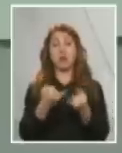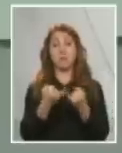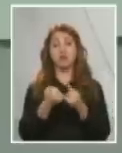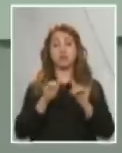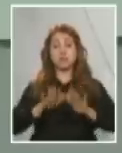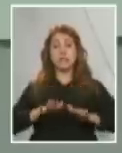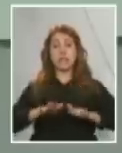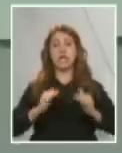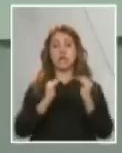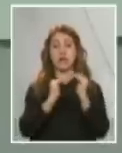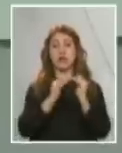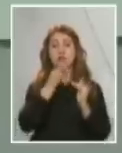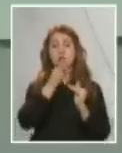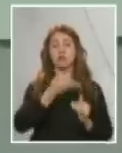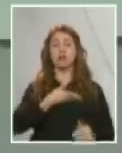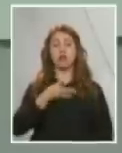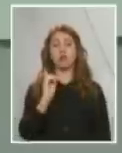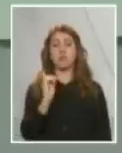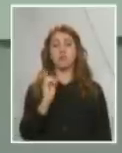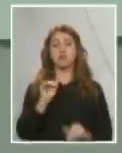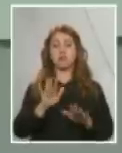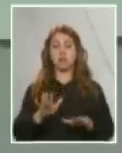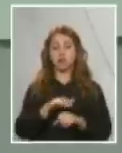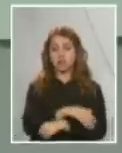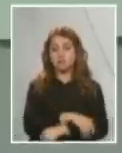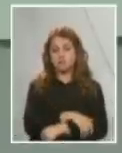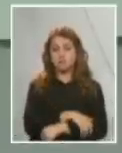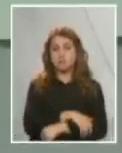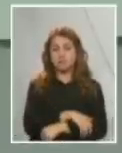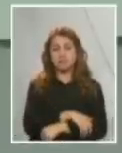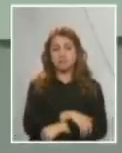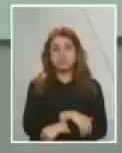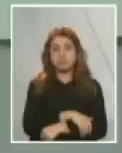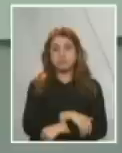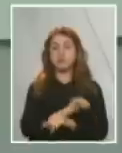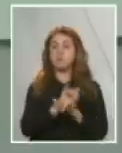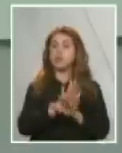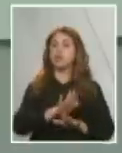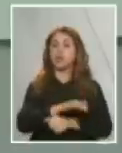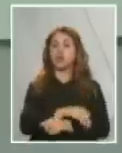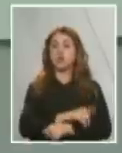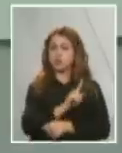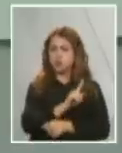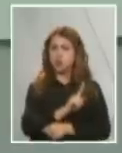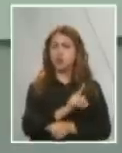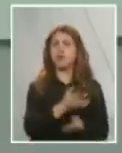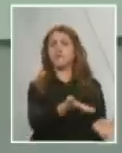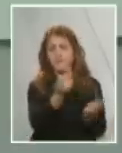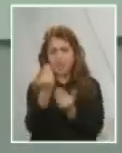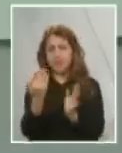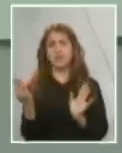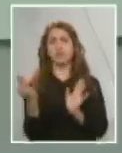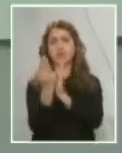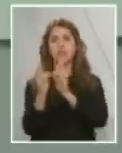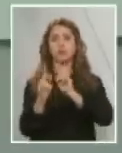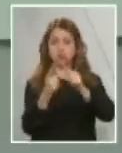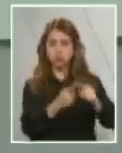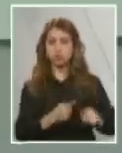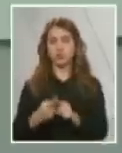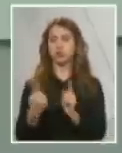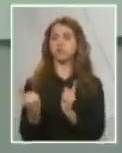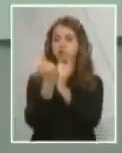ahí, que dicen, tengo una discapacidad, no me quedo aquí. Yo los invito a que se enfrenten a la